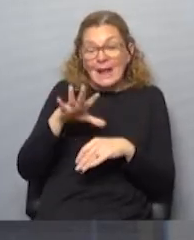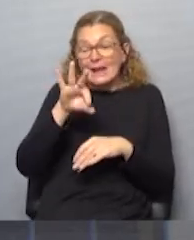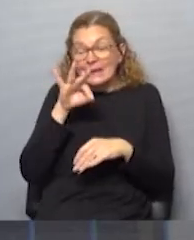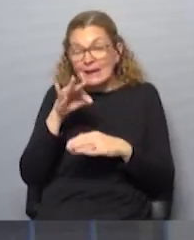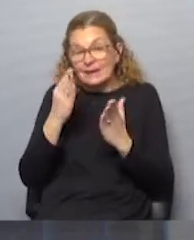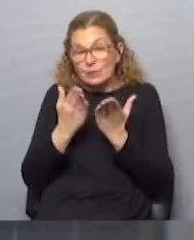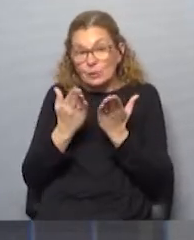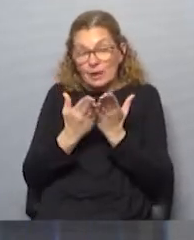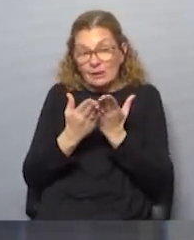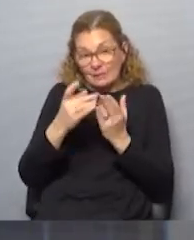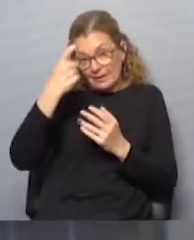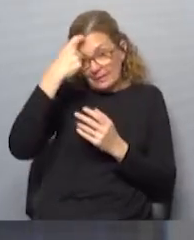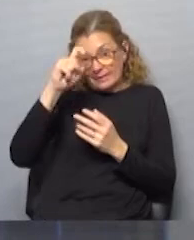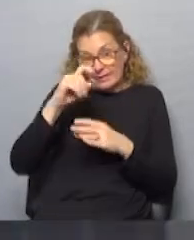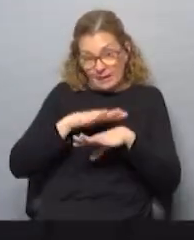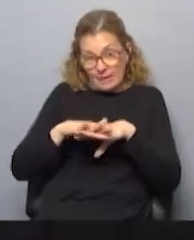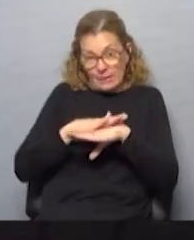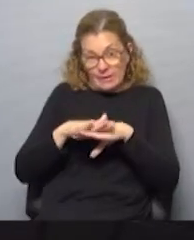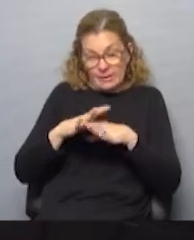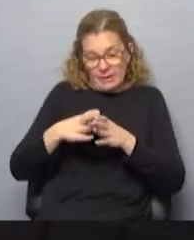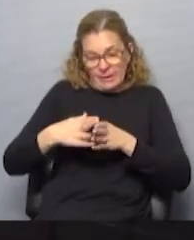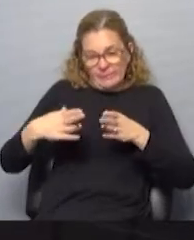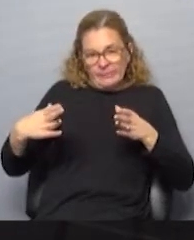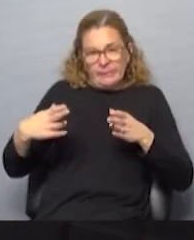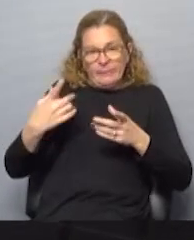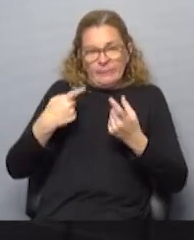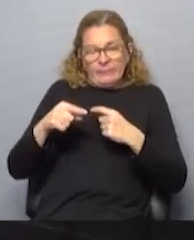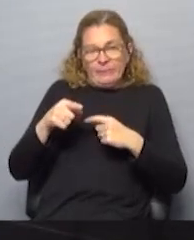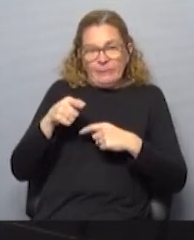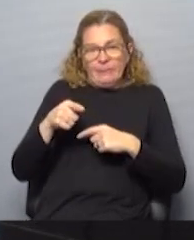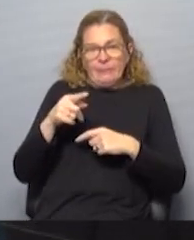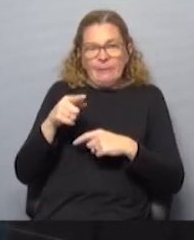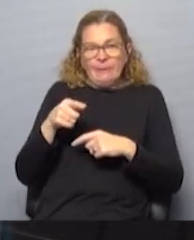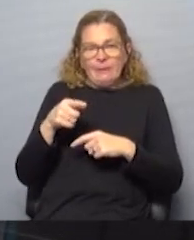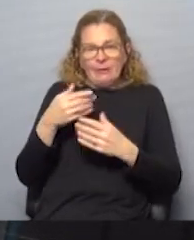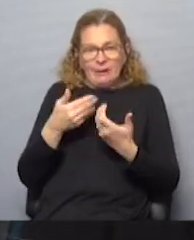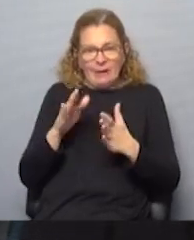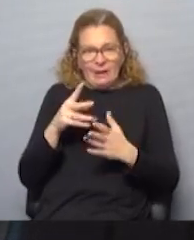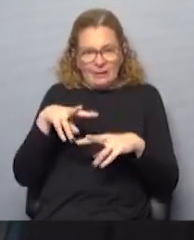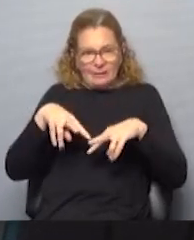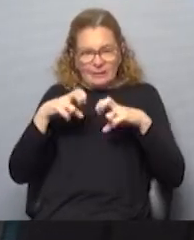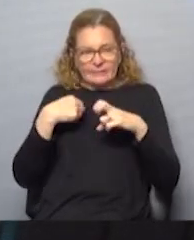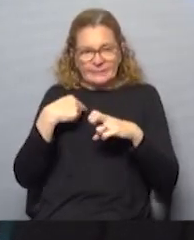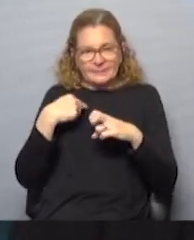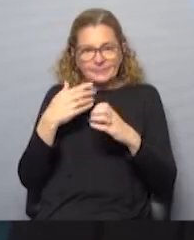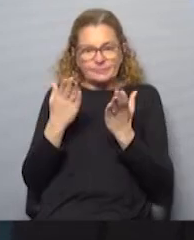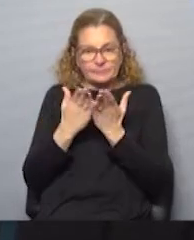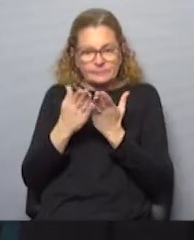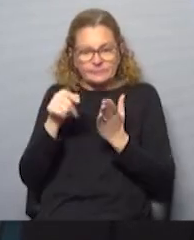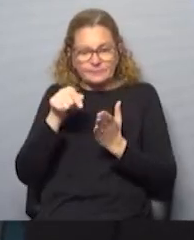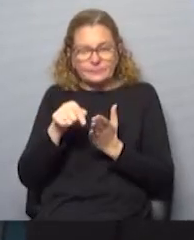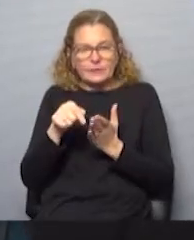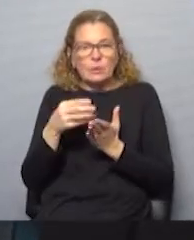ciencia o sea la base tiene que crecer pero por supuesto que cuando vos empezás a analizar si bueno si yo me dedico a esto